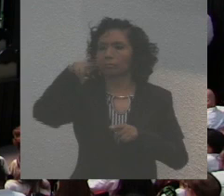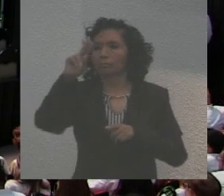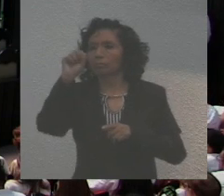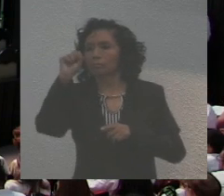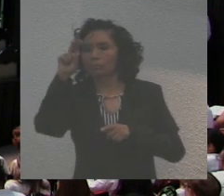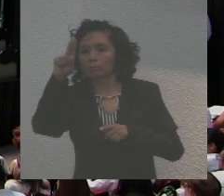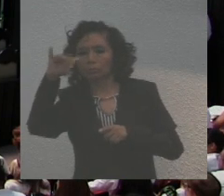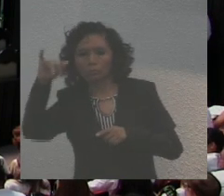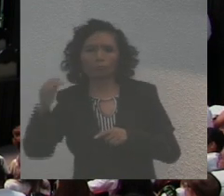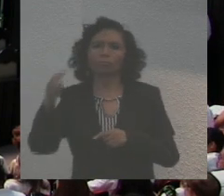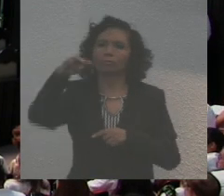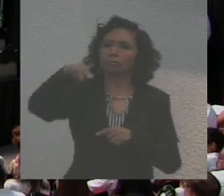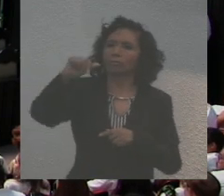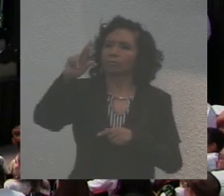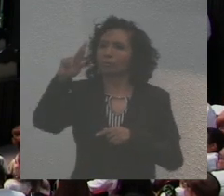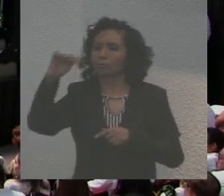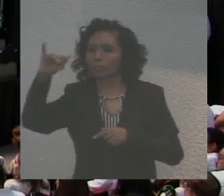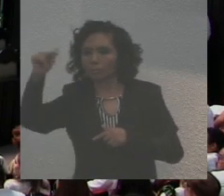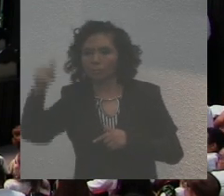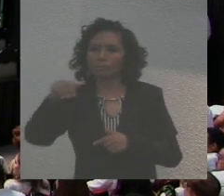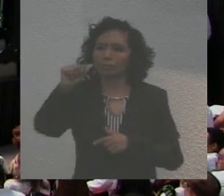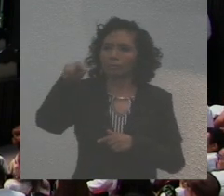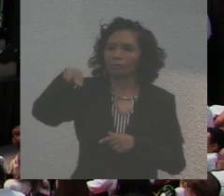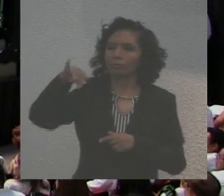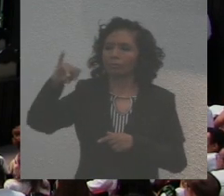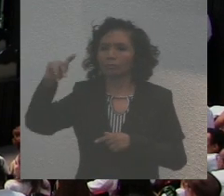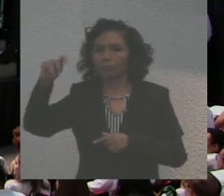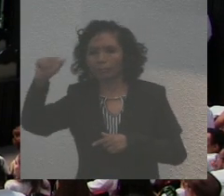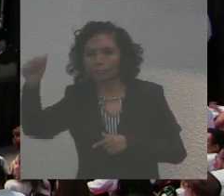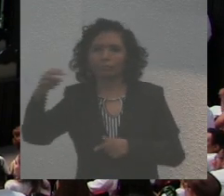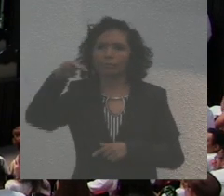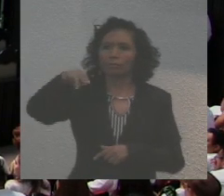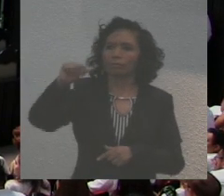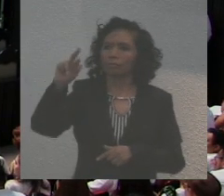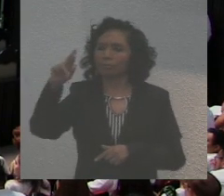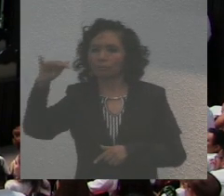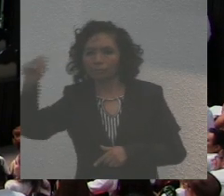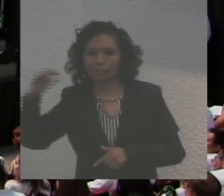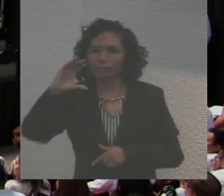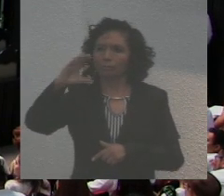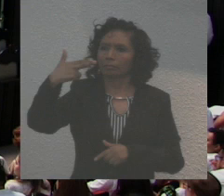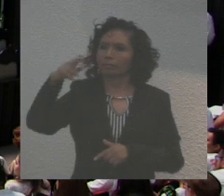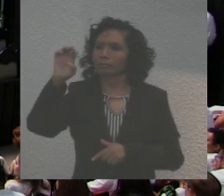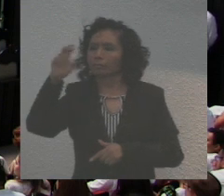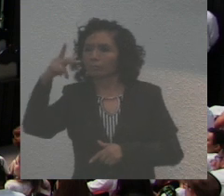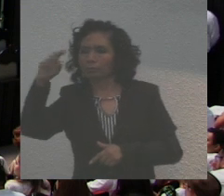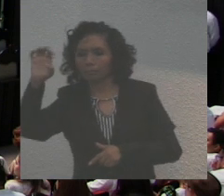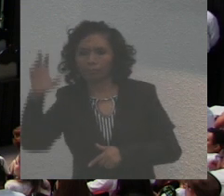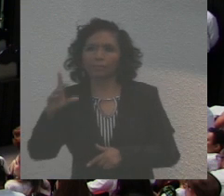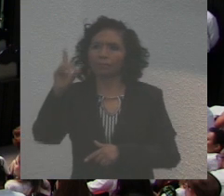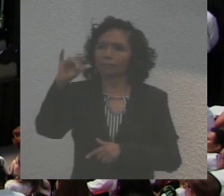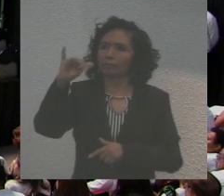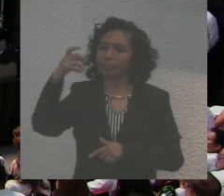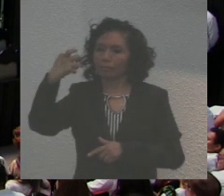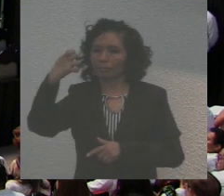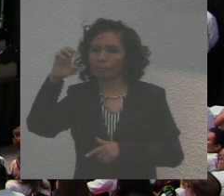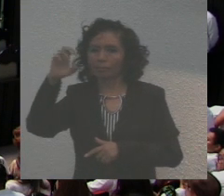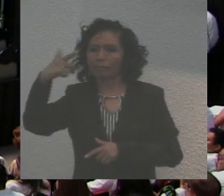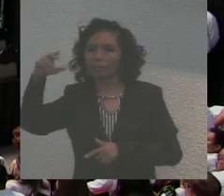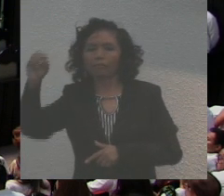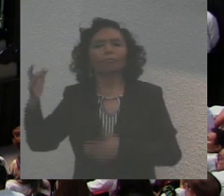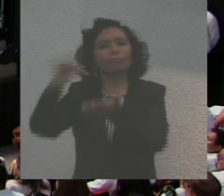Juanita, muchas gracias por acompañarnos, Emir, Chepe, Anapati, Blanca, Diego, gracias, a las y